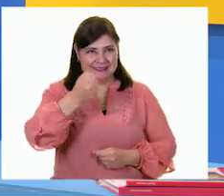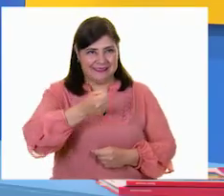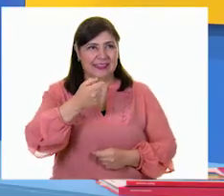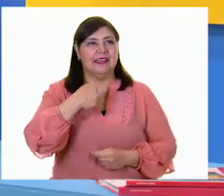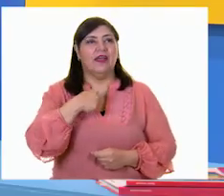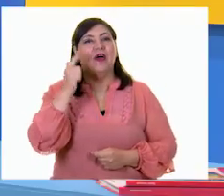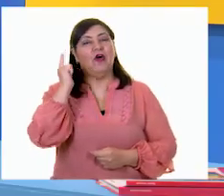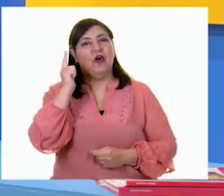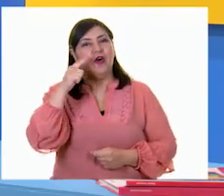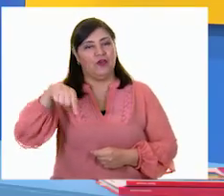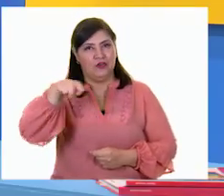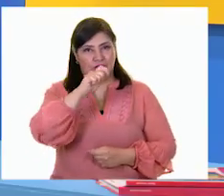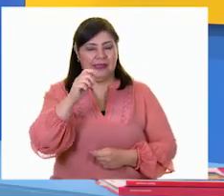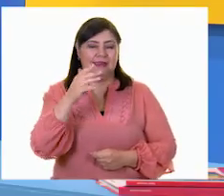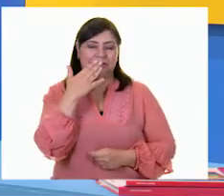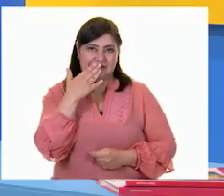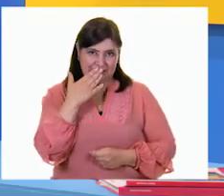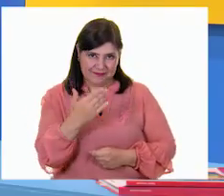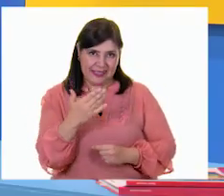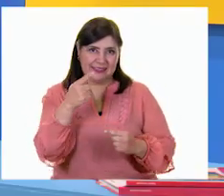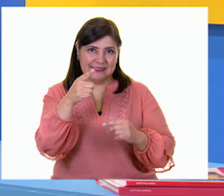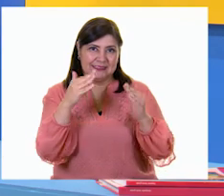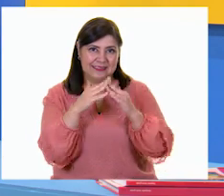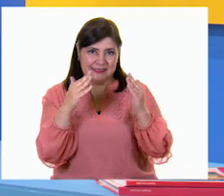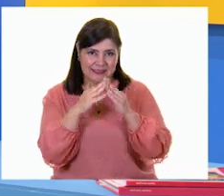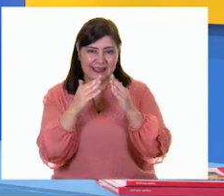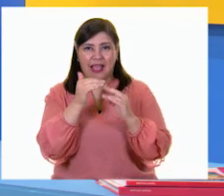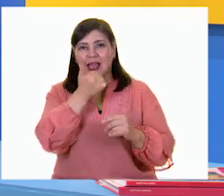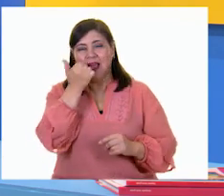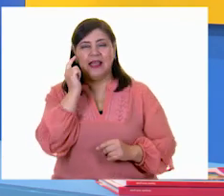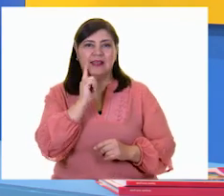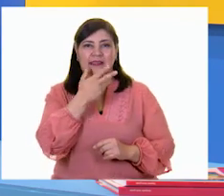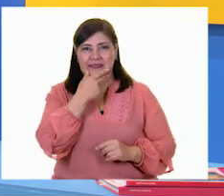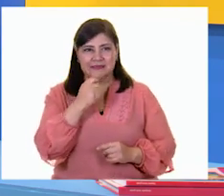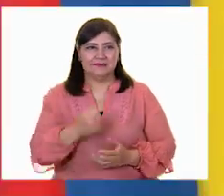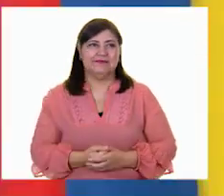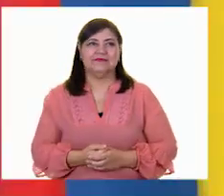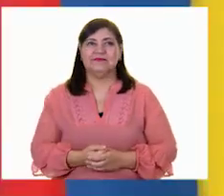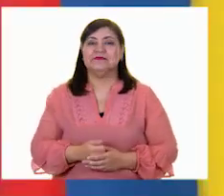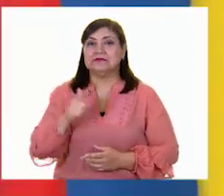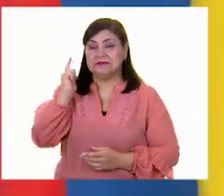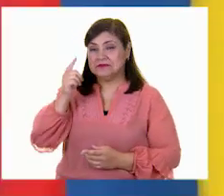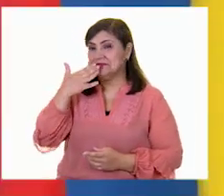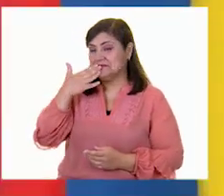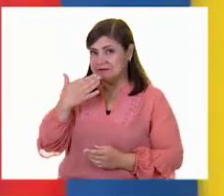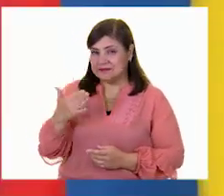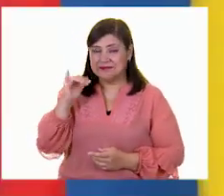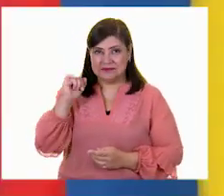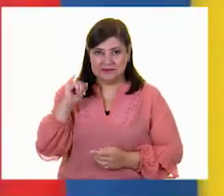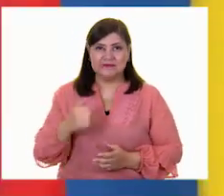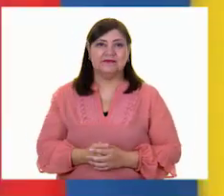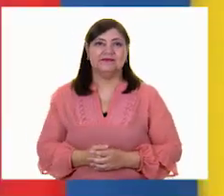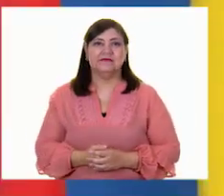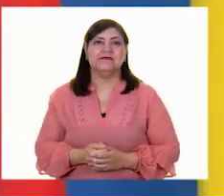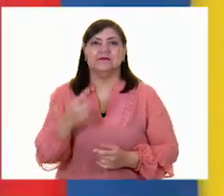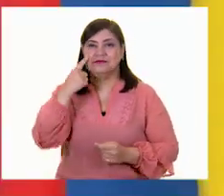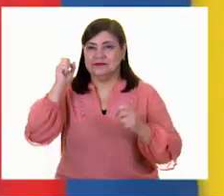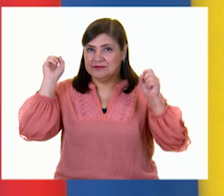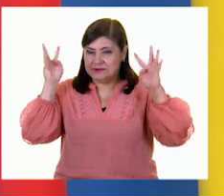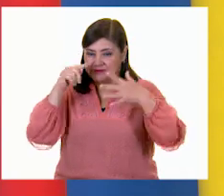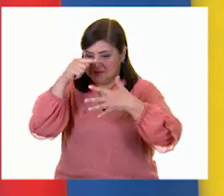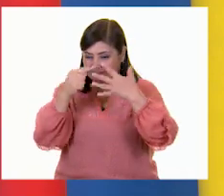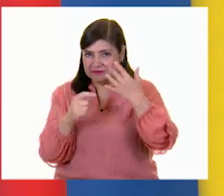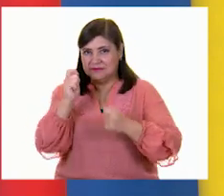y espero que se encuentren muy bien en casa nuestras alumnas y alumnos. Esperemos que sí. Y vamos a escuchar a Jolisto, quien nos